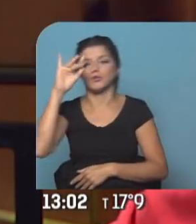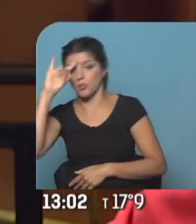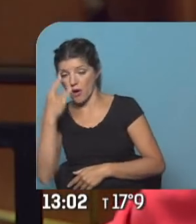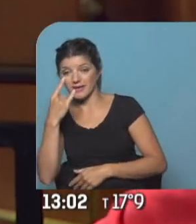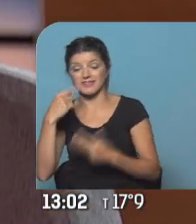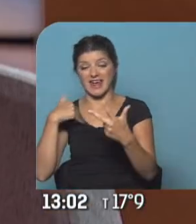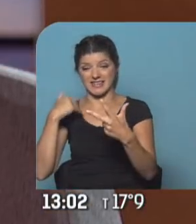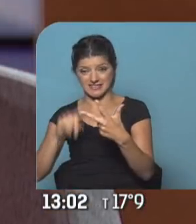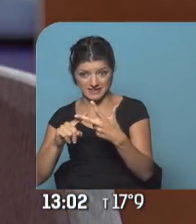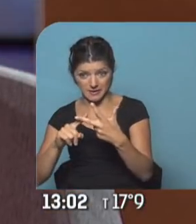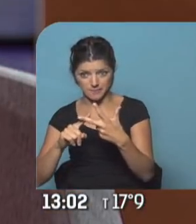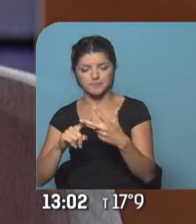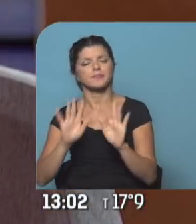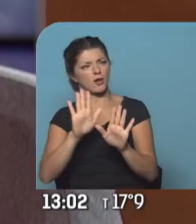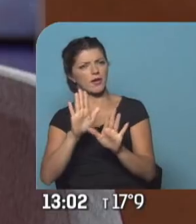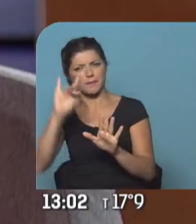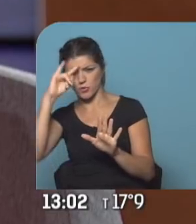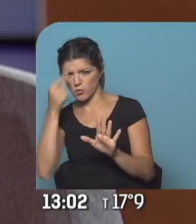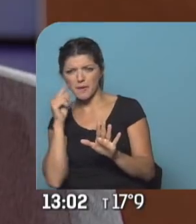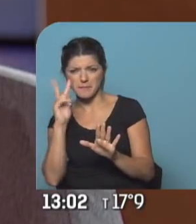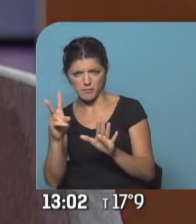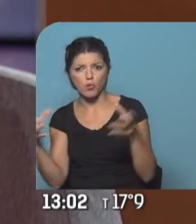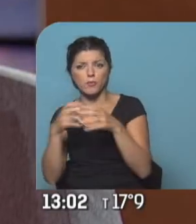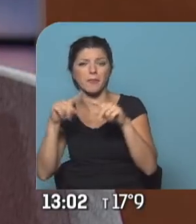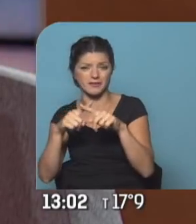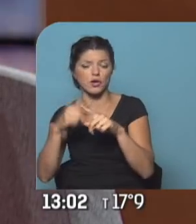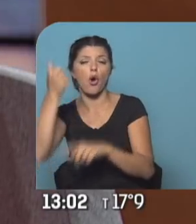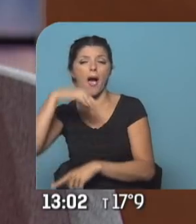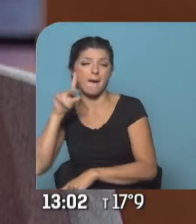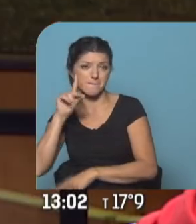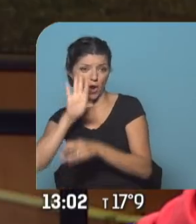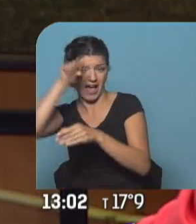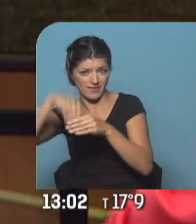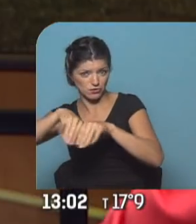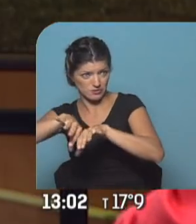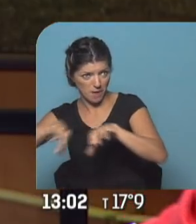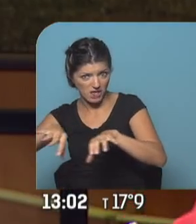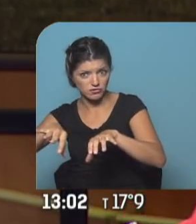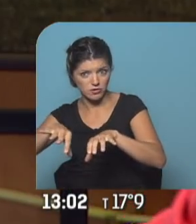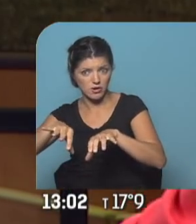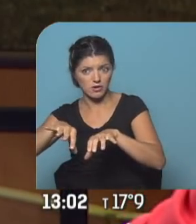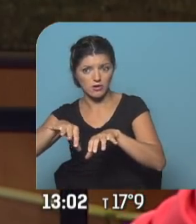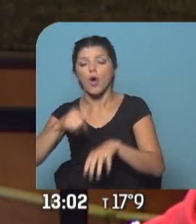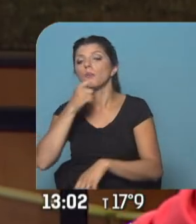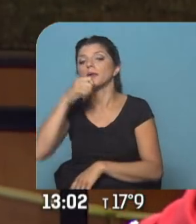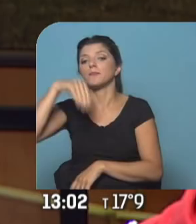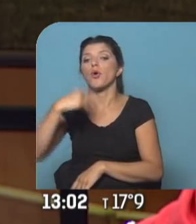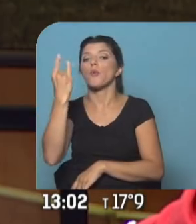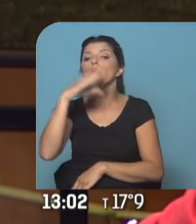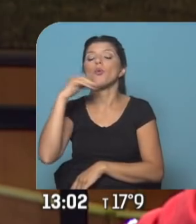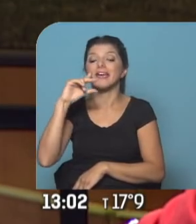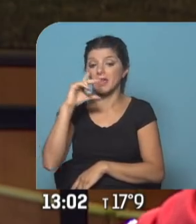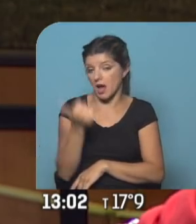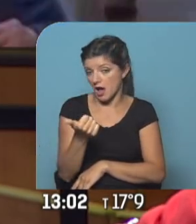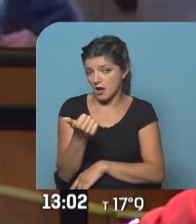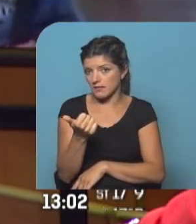embargo, en Uruguay lo que uno vio fue diferencias dentro del propio Frente Amplio en esta misma dirección. En el caso de Pepe Mujica y el caso de pero no